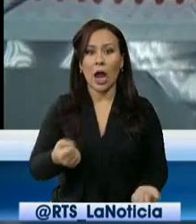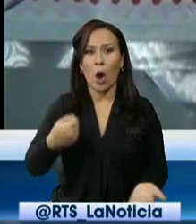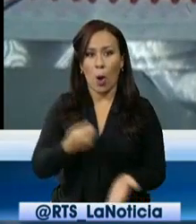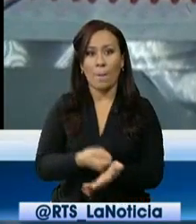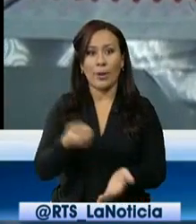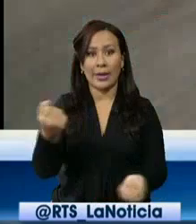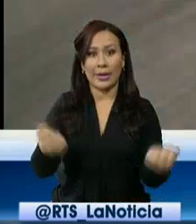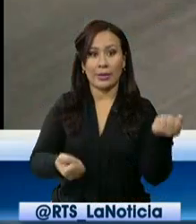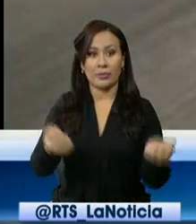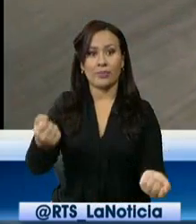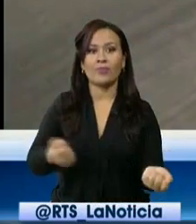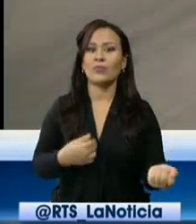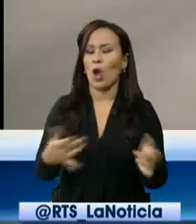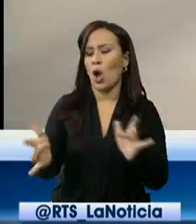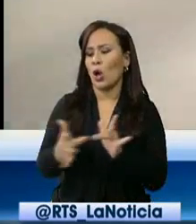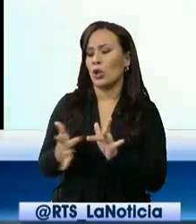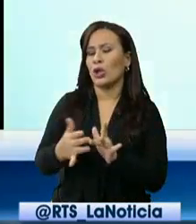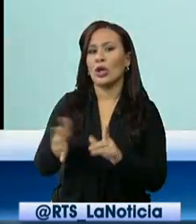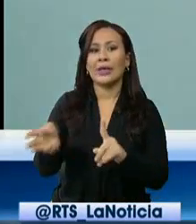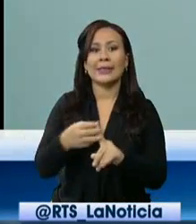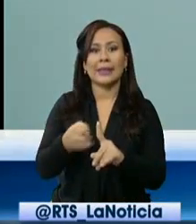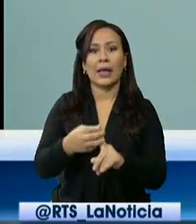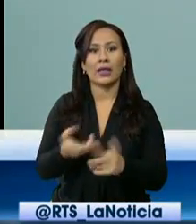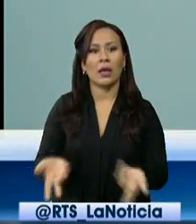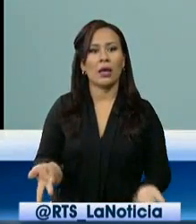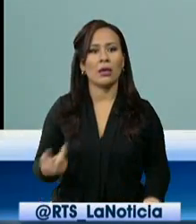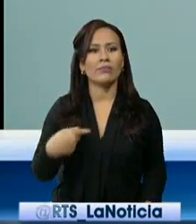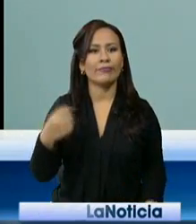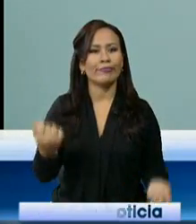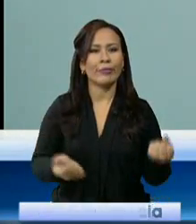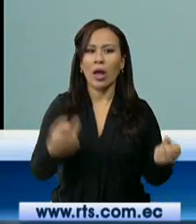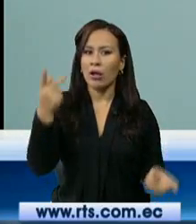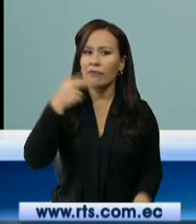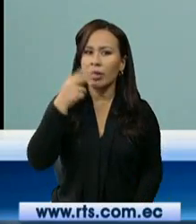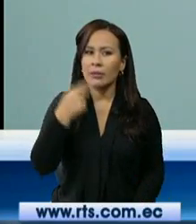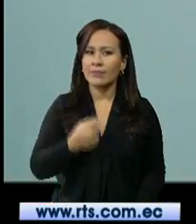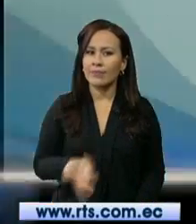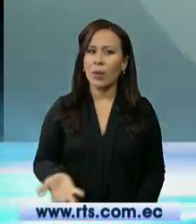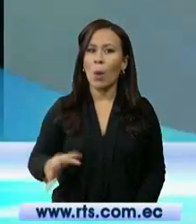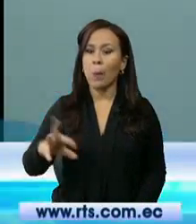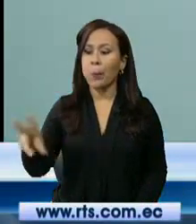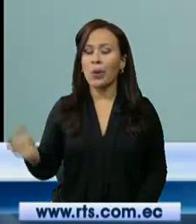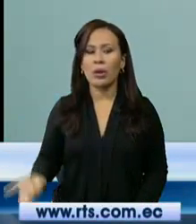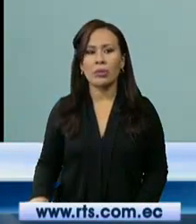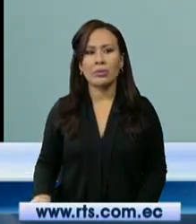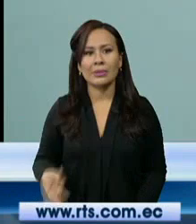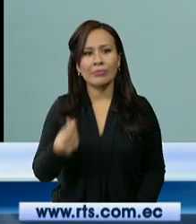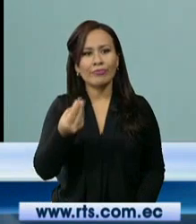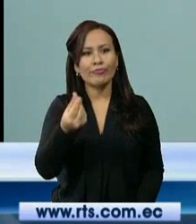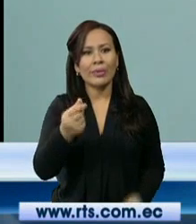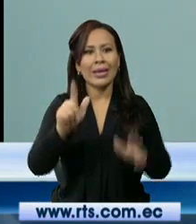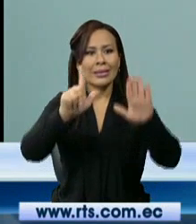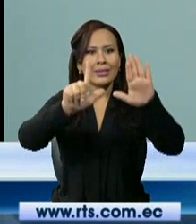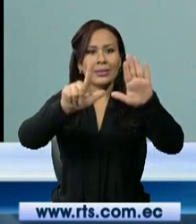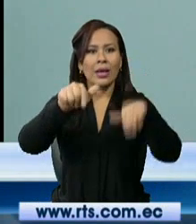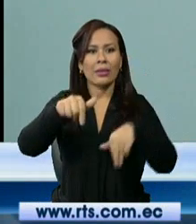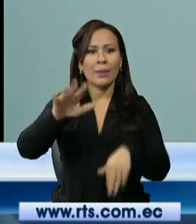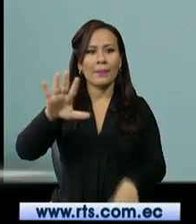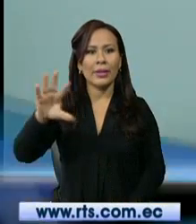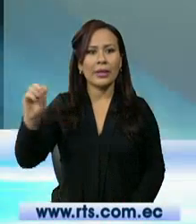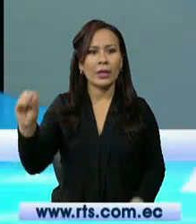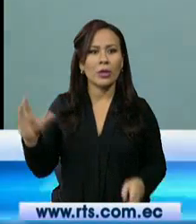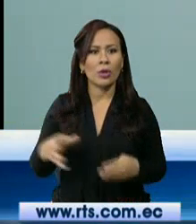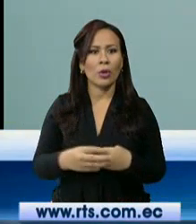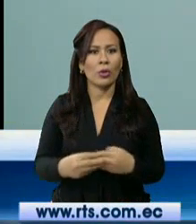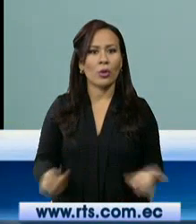vehículo y lo contactó por internet. Y procedieron a realizarle el robo de los $7,500. Inmediatamente